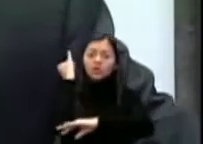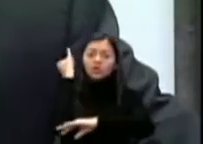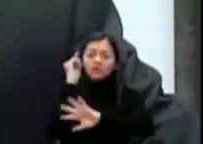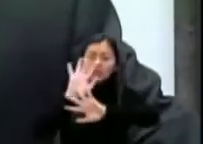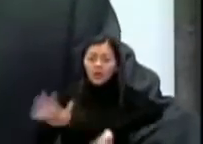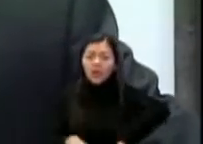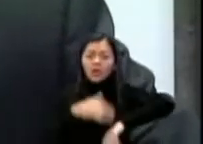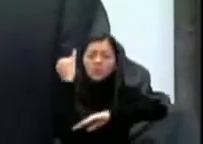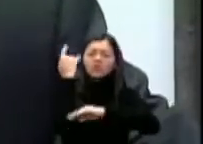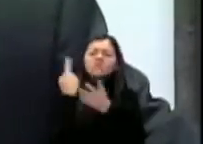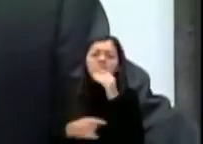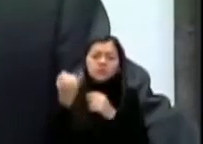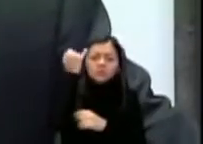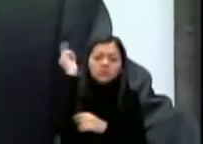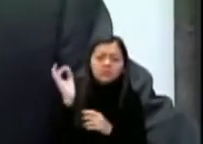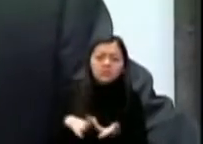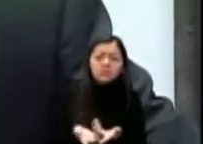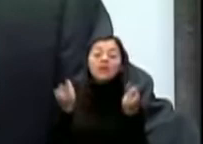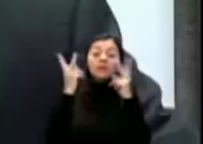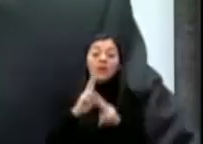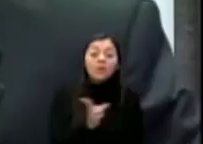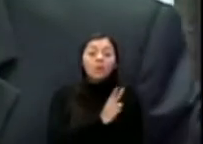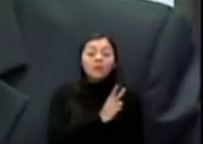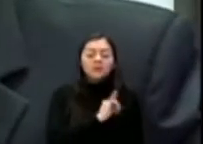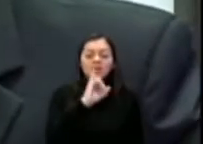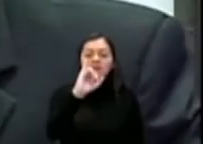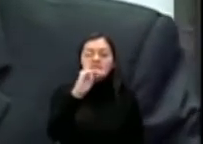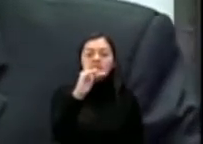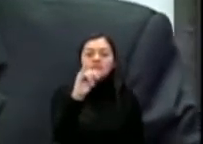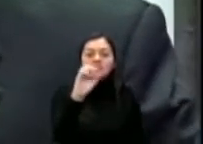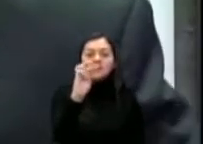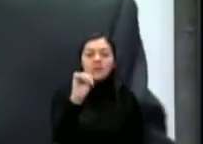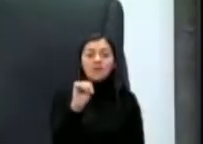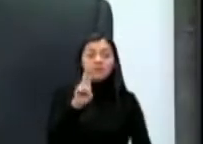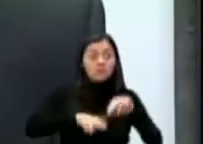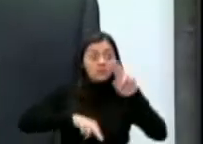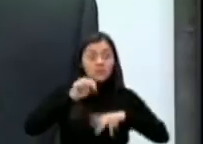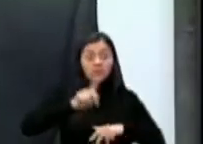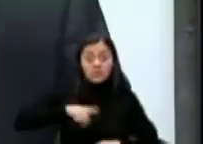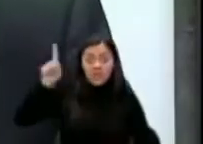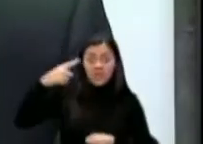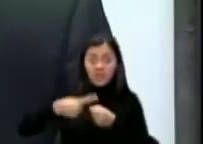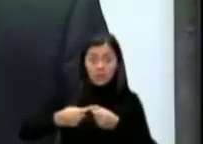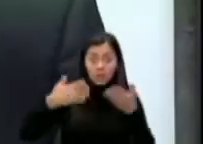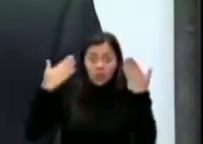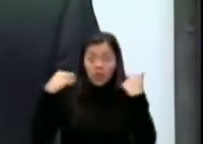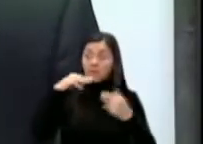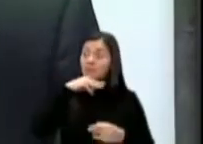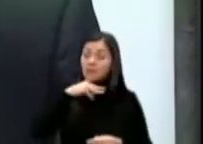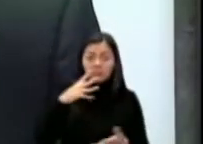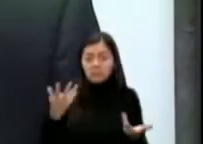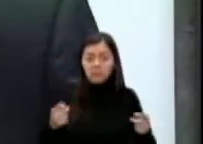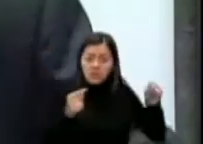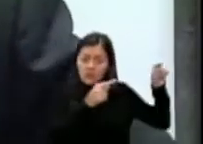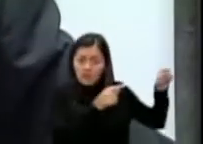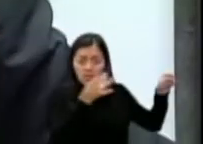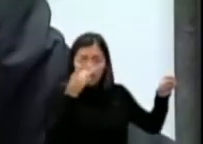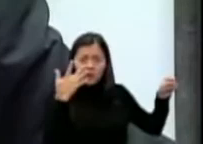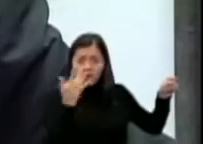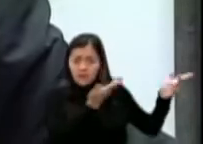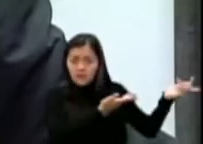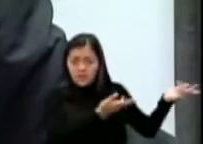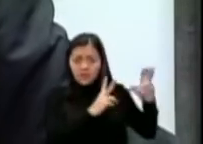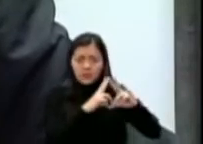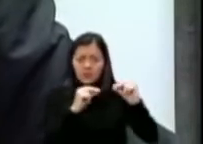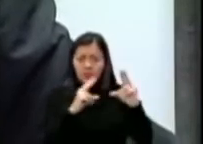ahí está y universidad que no está construida en quito no es tengo ya aquí no está en manta está en el tema